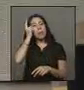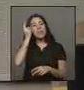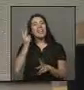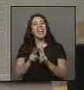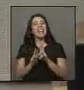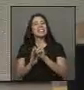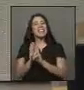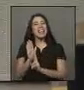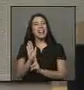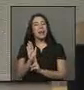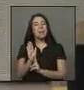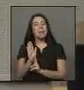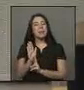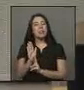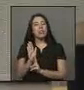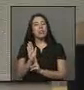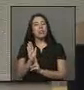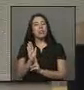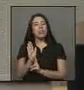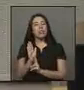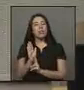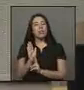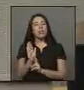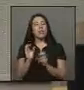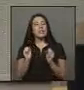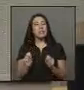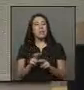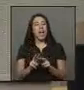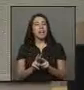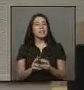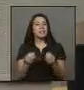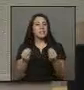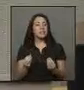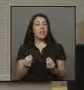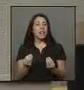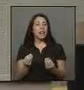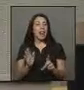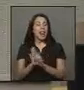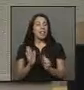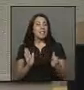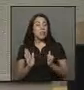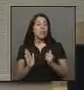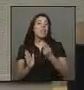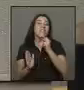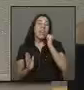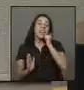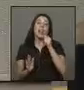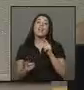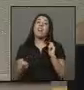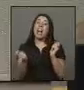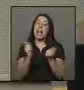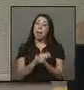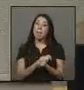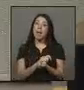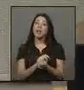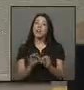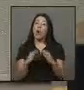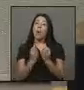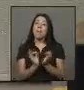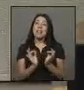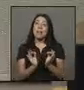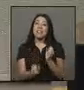hace el reglamento es darle una aplicación concreta en el día a día que va a modificar sustancialmente el trabajo parlamentario. Yo sé que